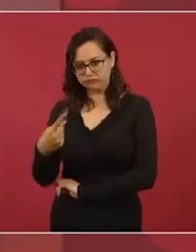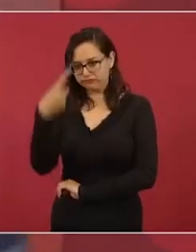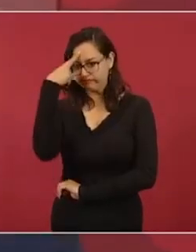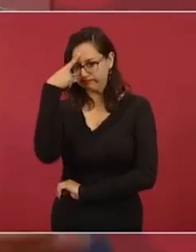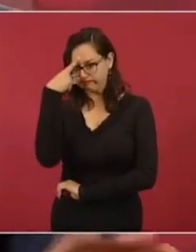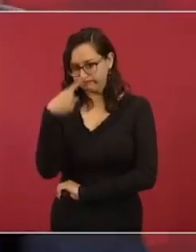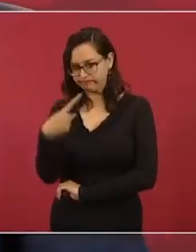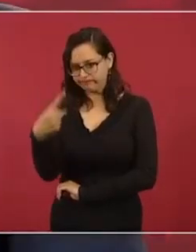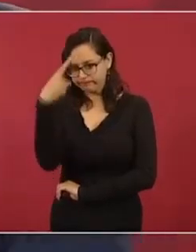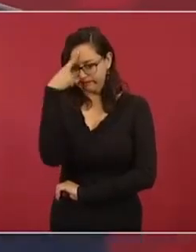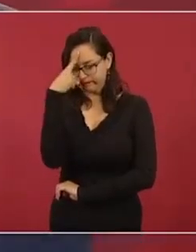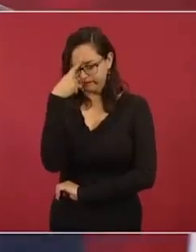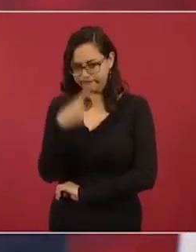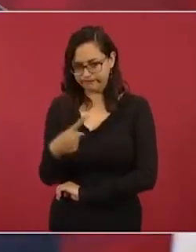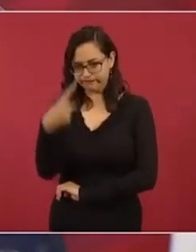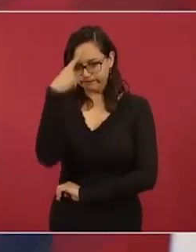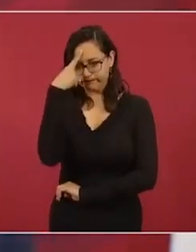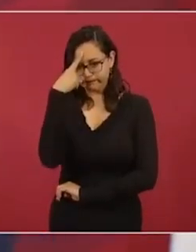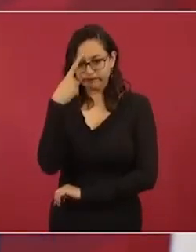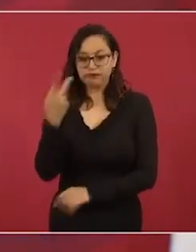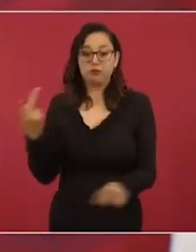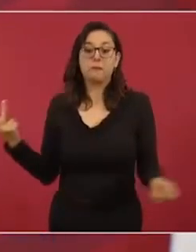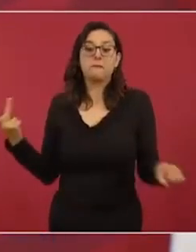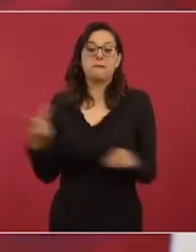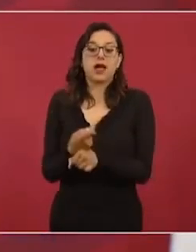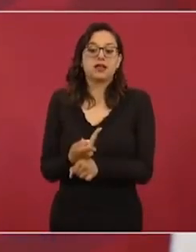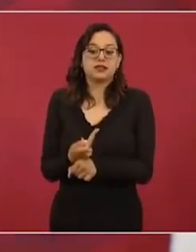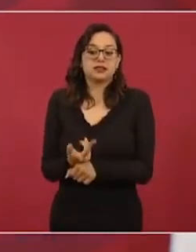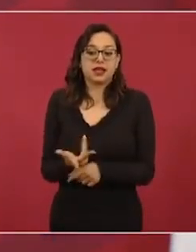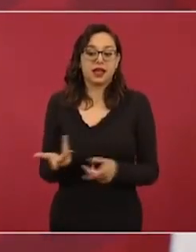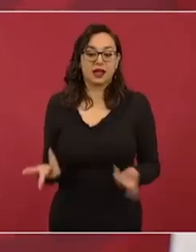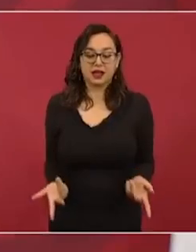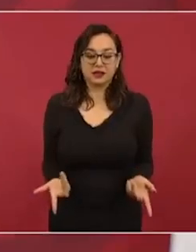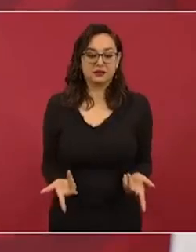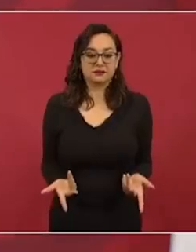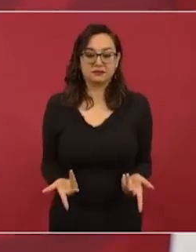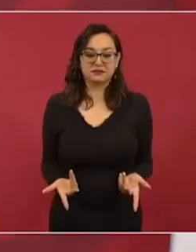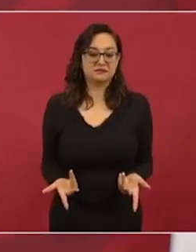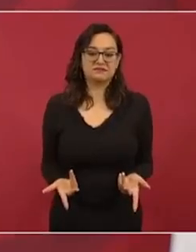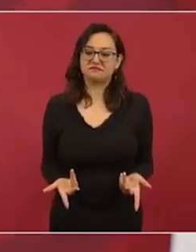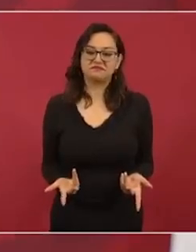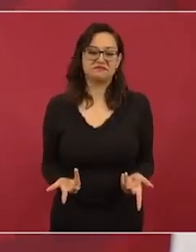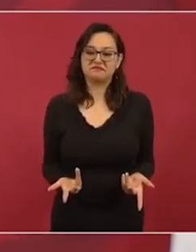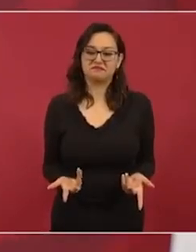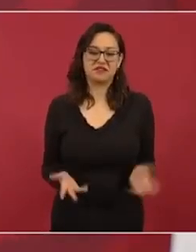pues ya lo que predomina pues